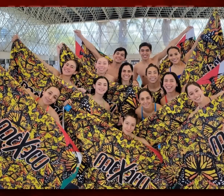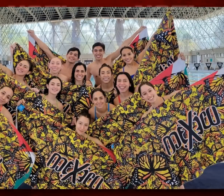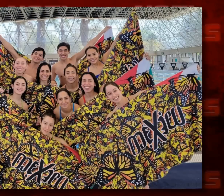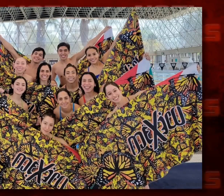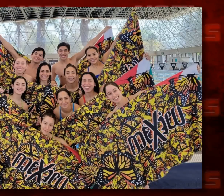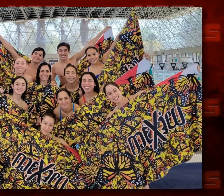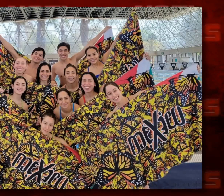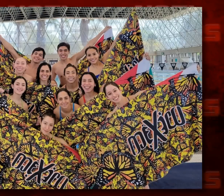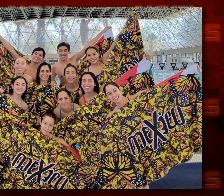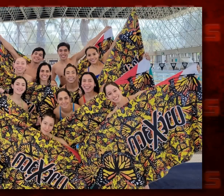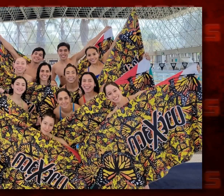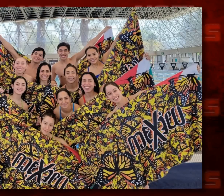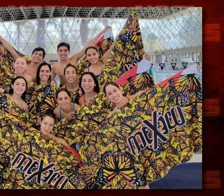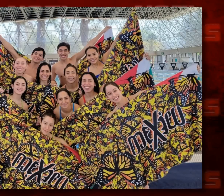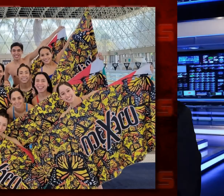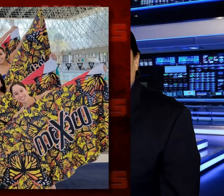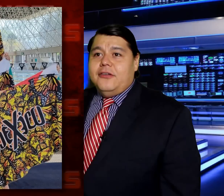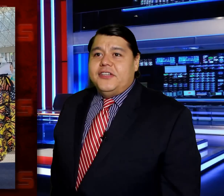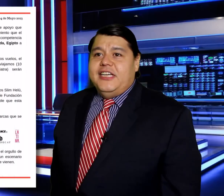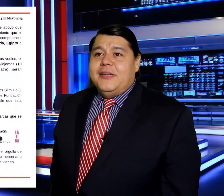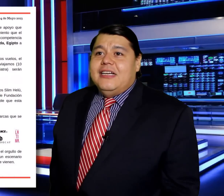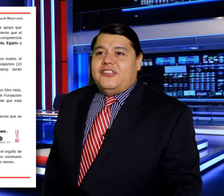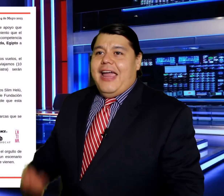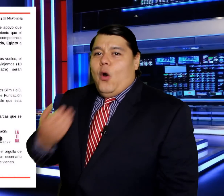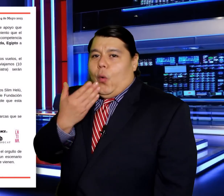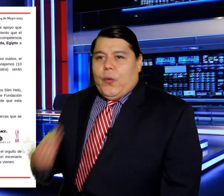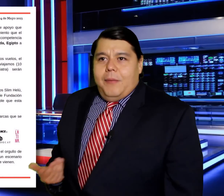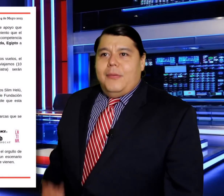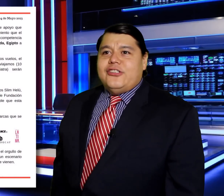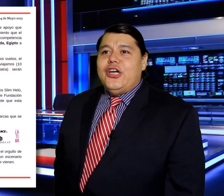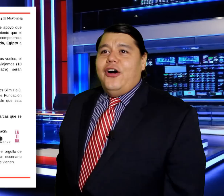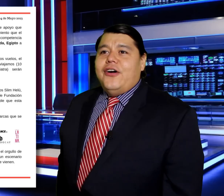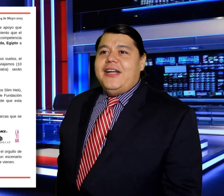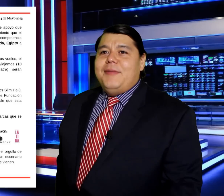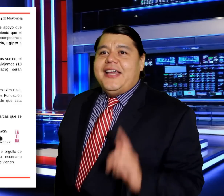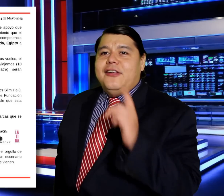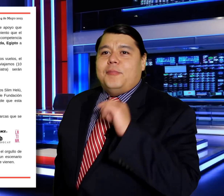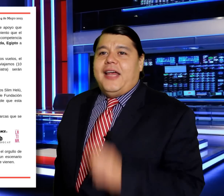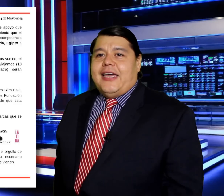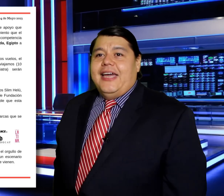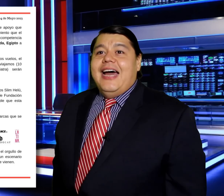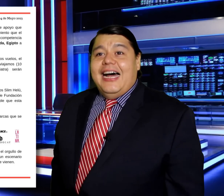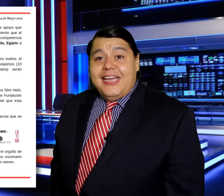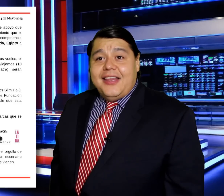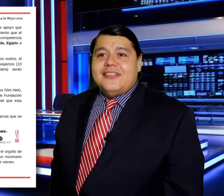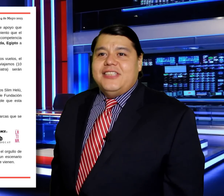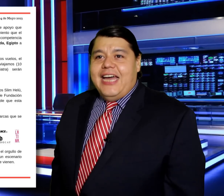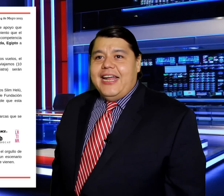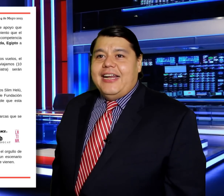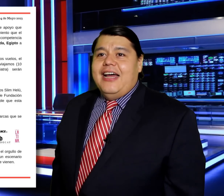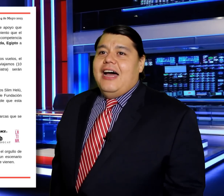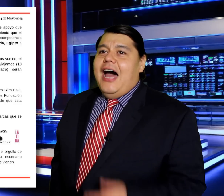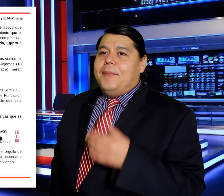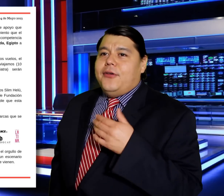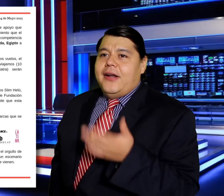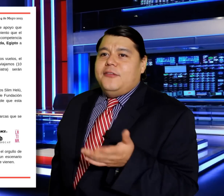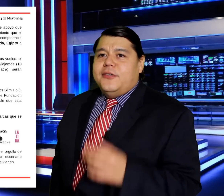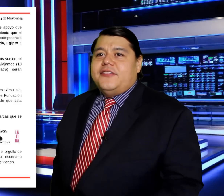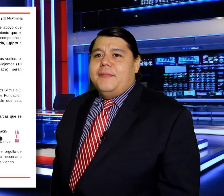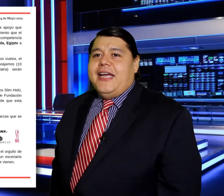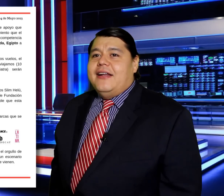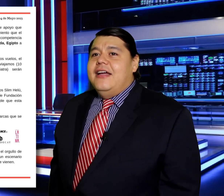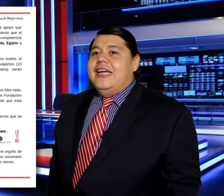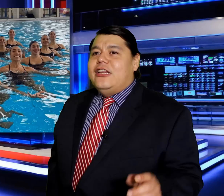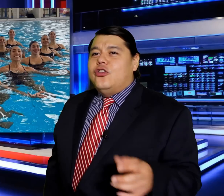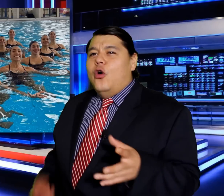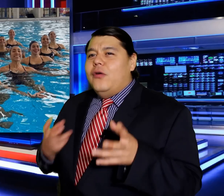una toalla conmemorativa. La fundación Telmex de Carlos Slim se mochó con el viaje y hospedaje. Adidas y Arena apoyó a las